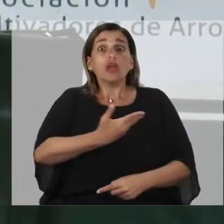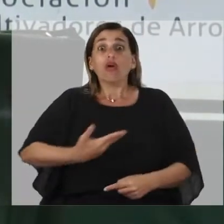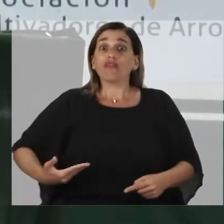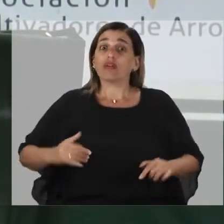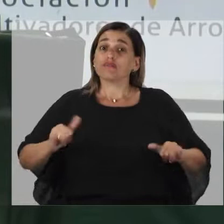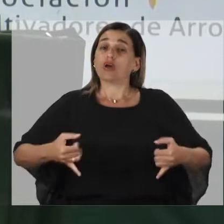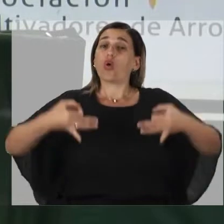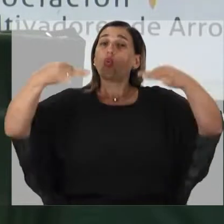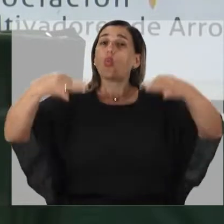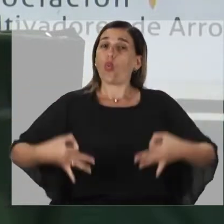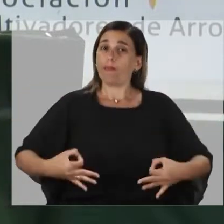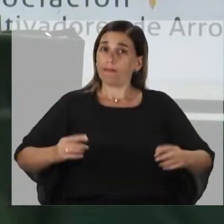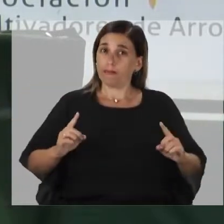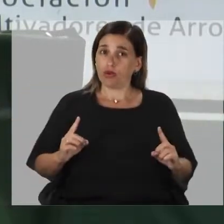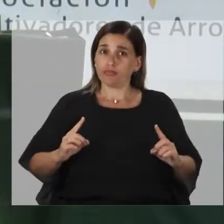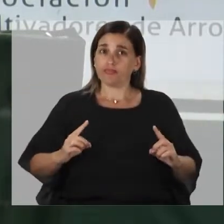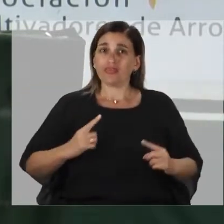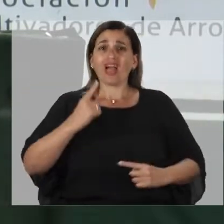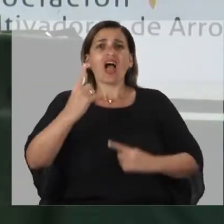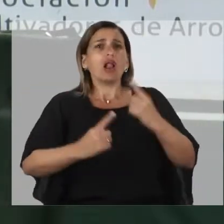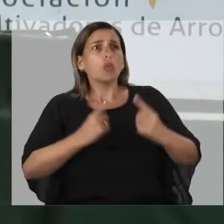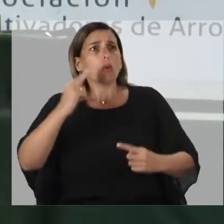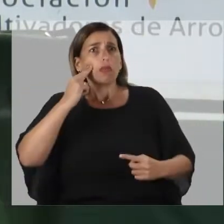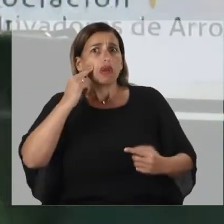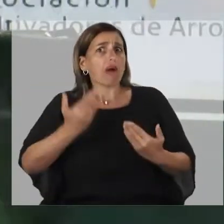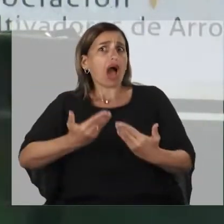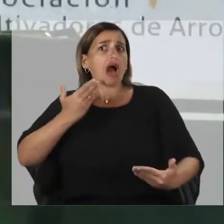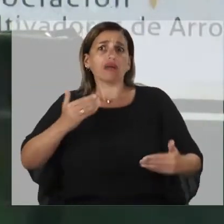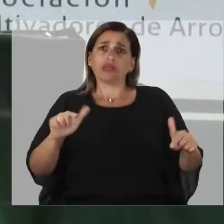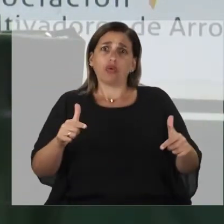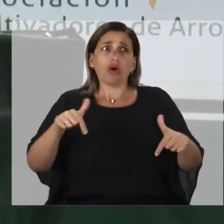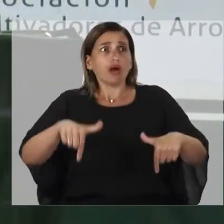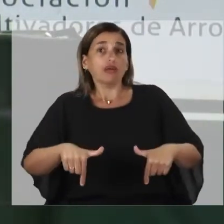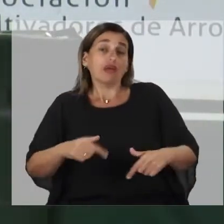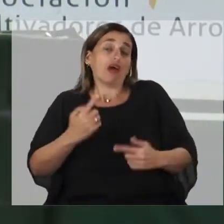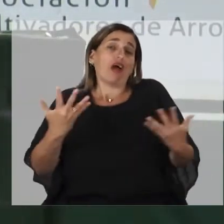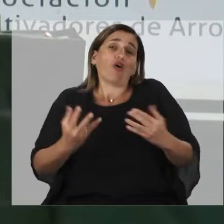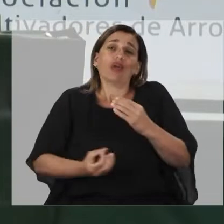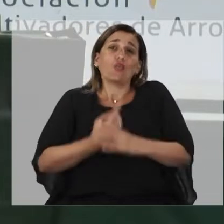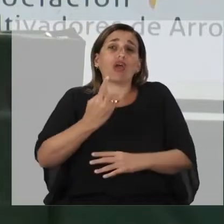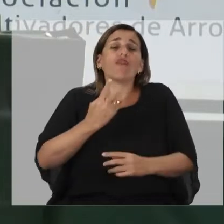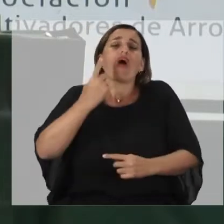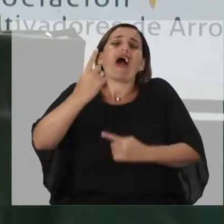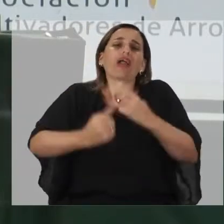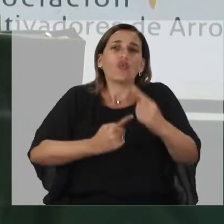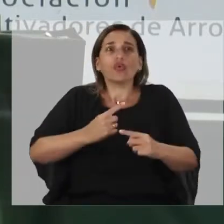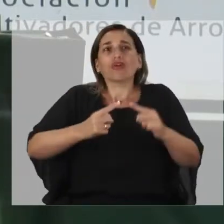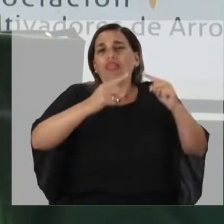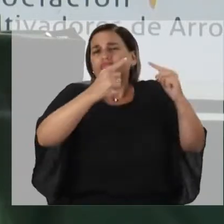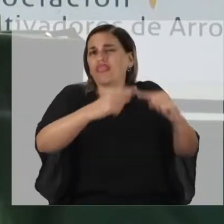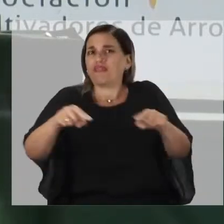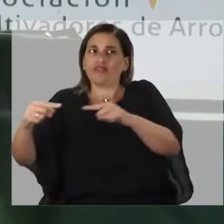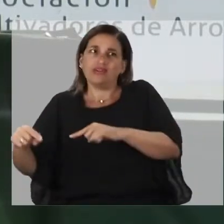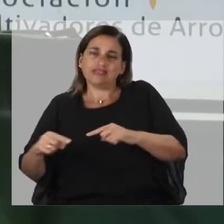el gobierno ha cumplido. Algunos problemas que no existían y que son nuevos, otros que siguen. Algún matiz que podemos